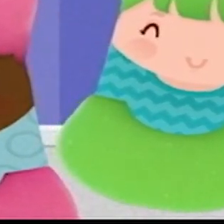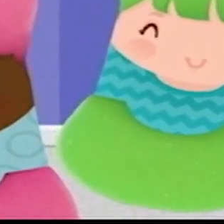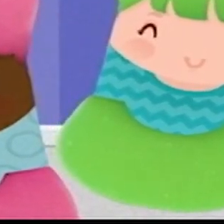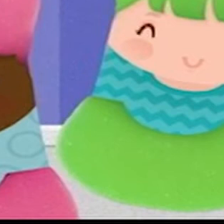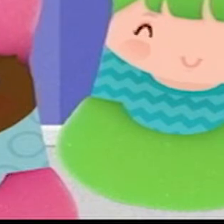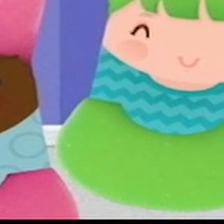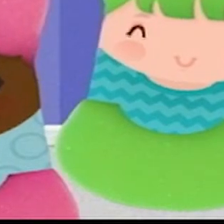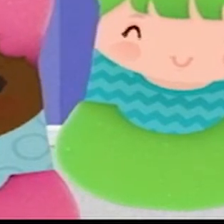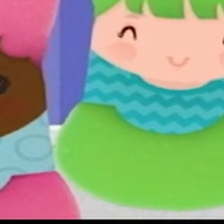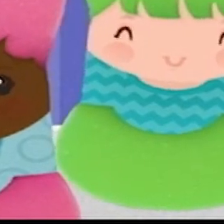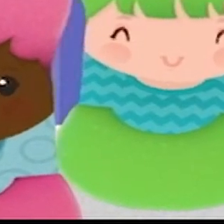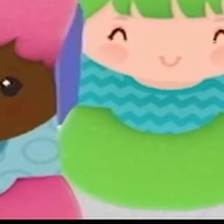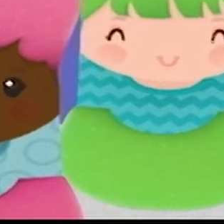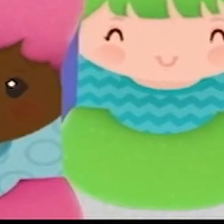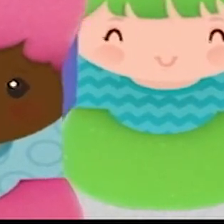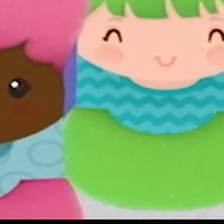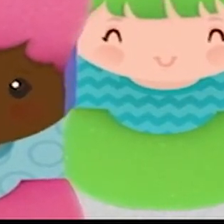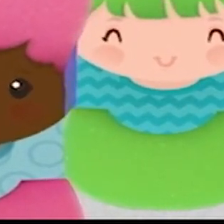800-226-2626.